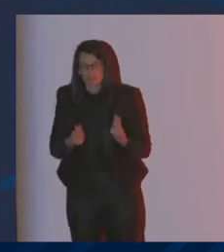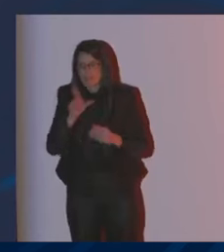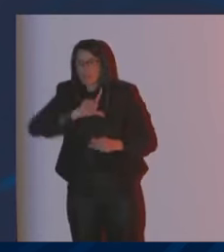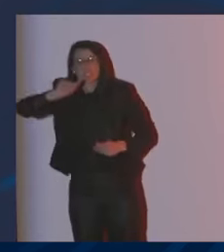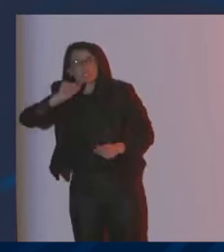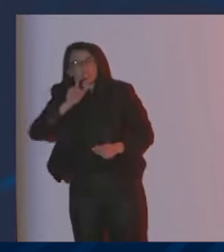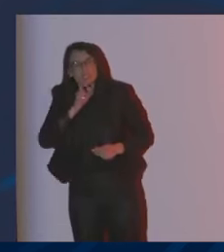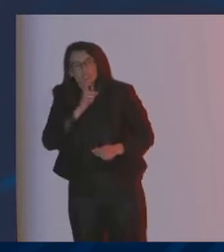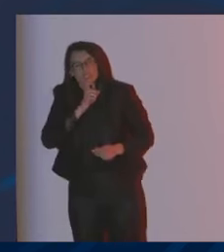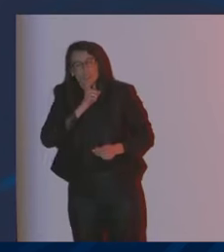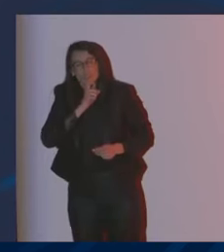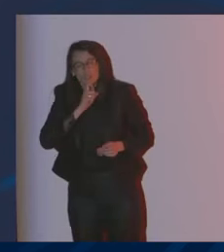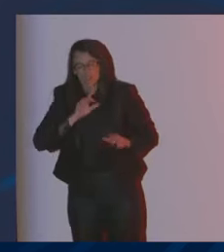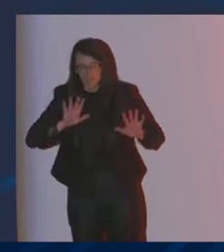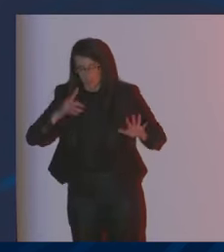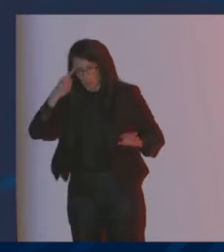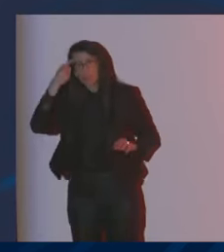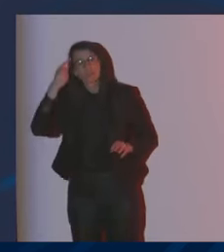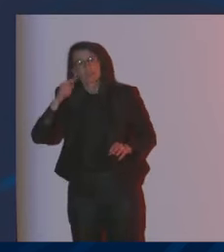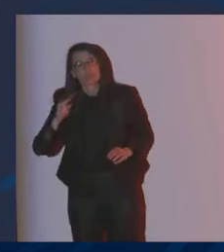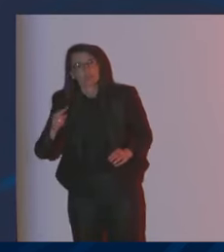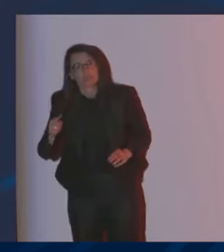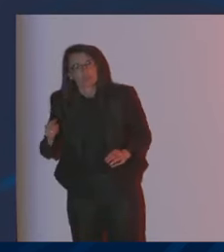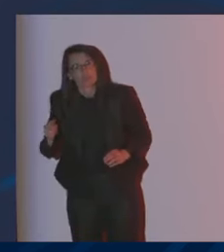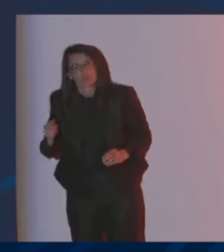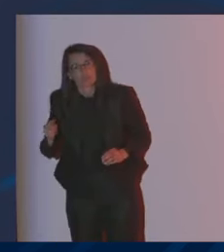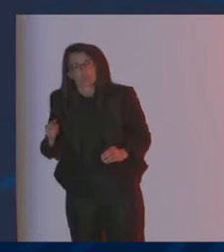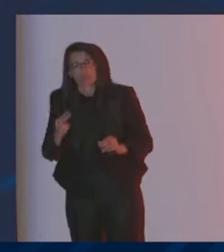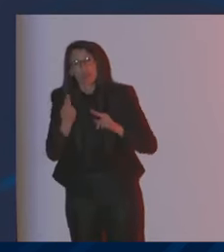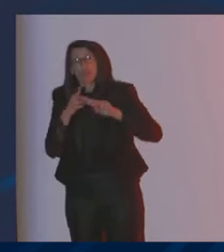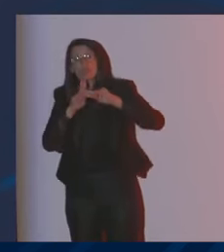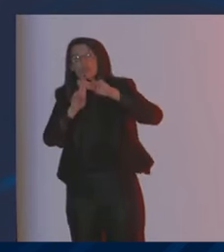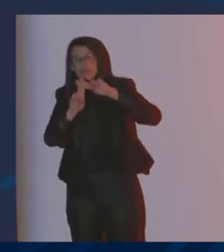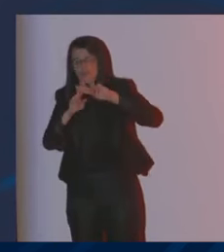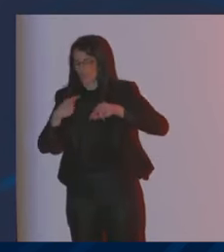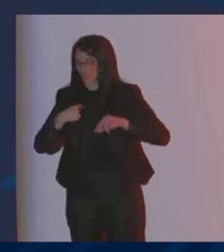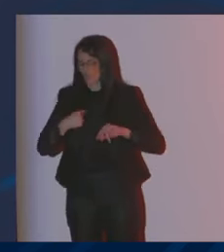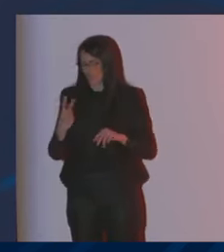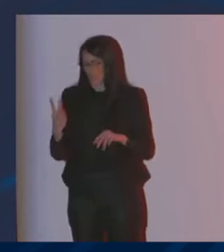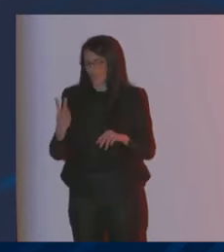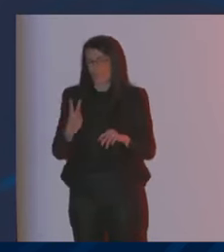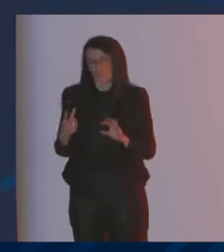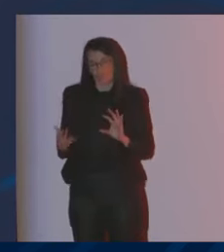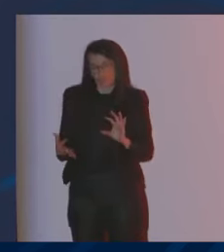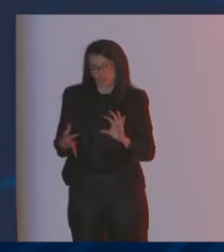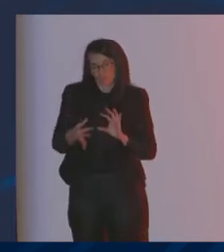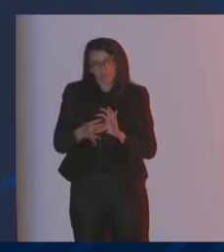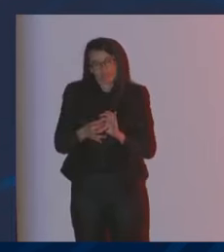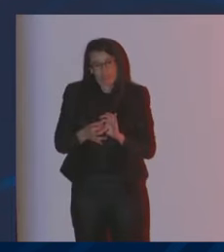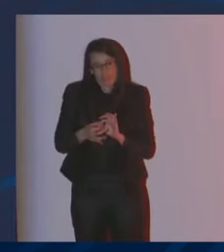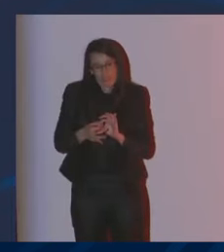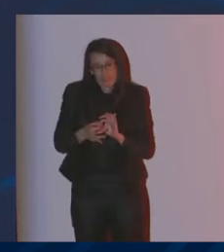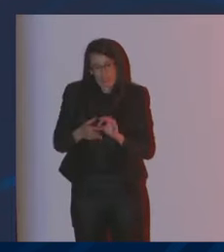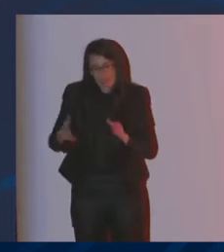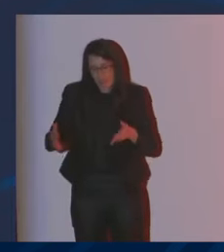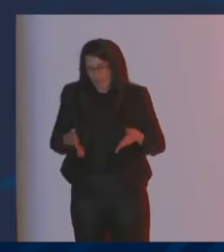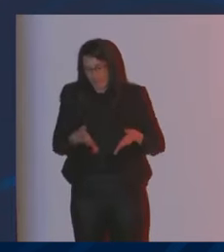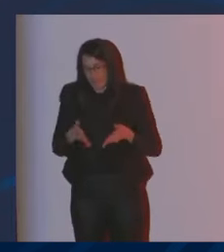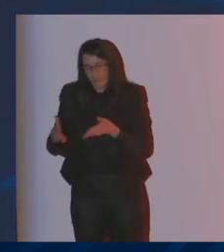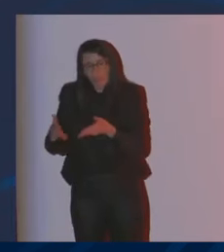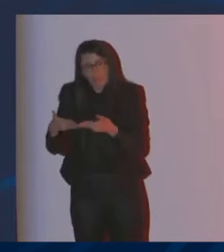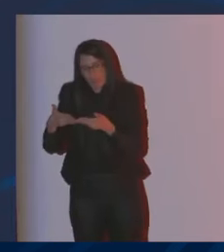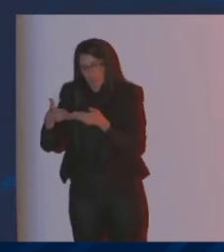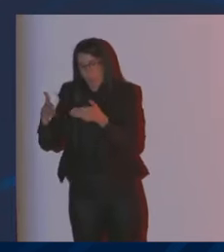escapar. ¿Pero saben qué? Cruz Roja y yo hemos abierto rutas para poder salir.